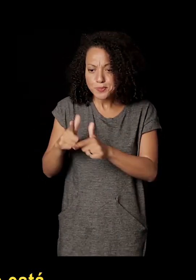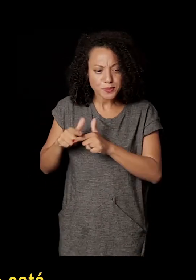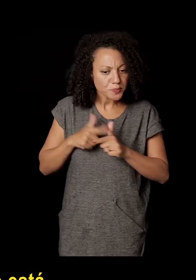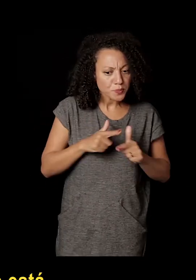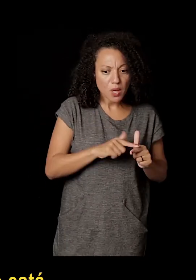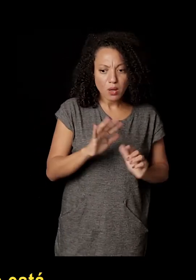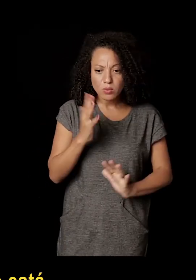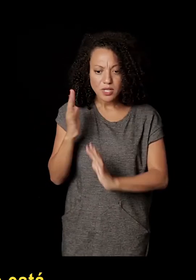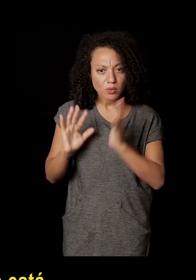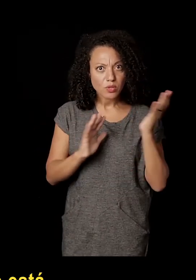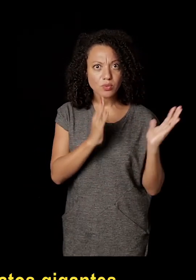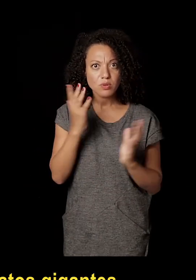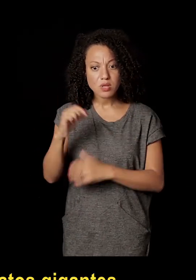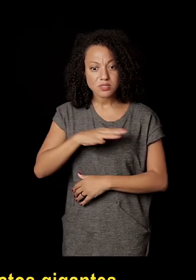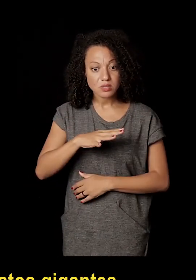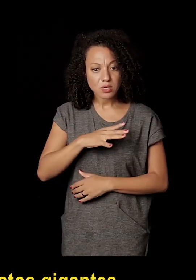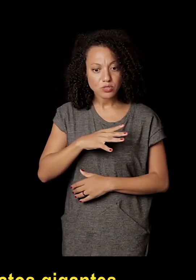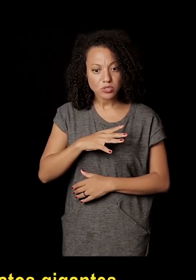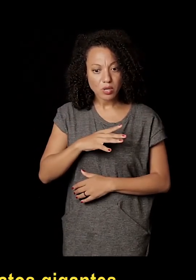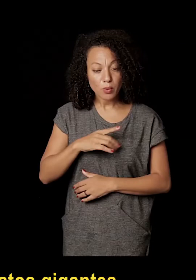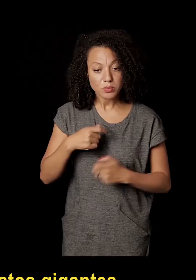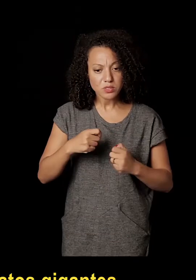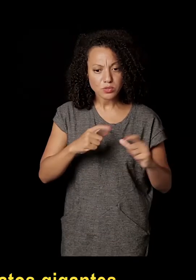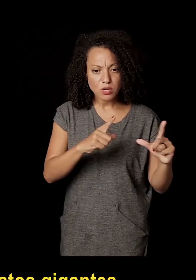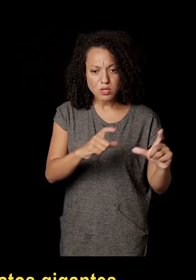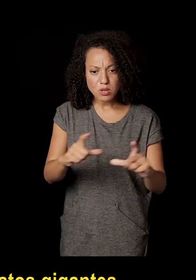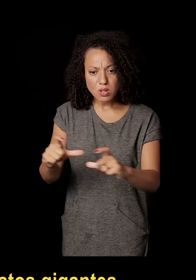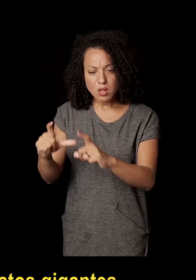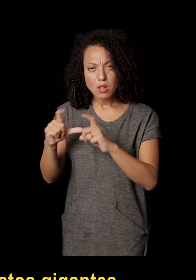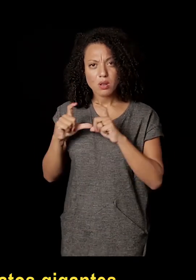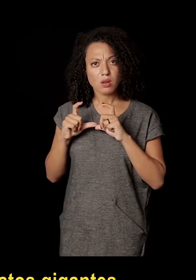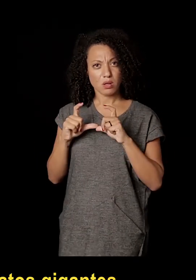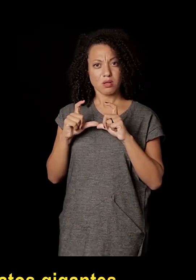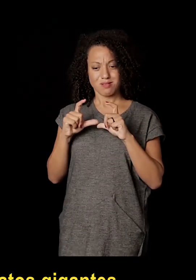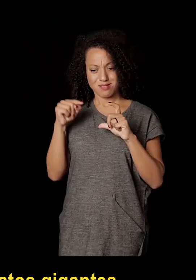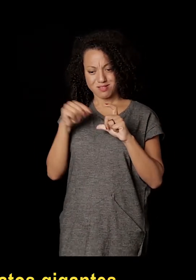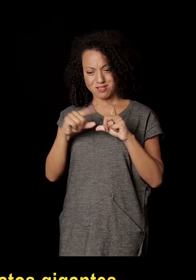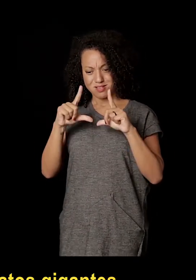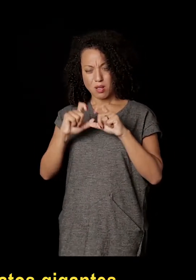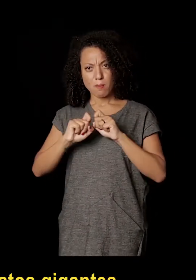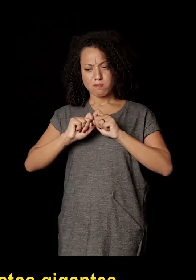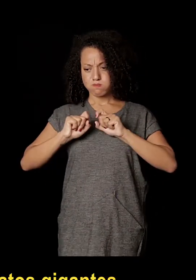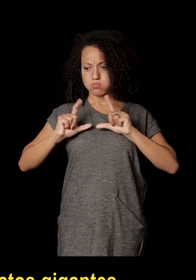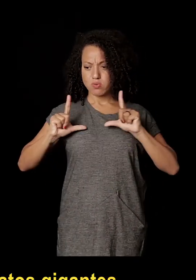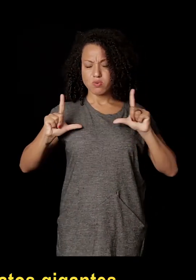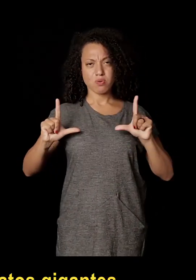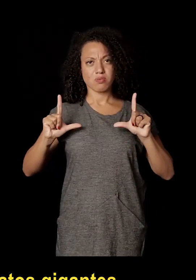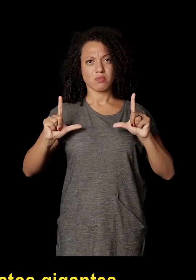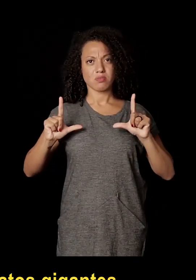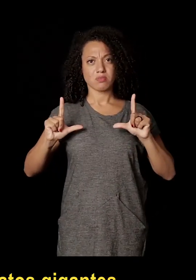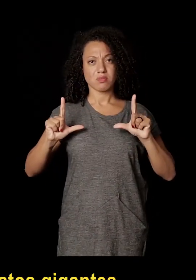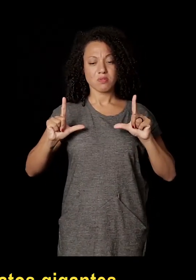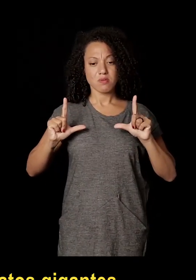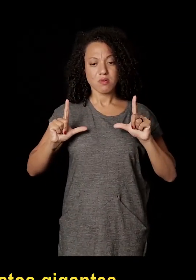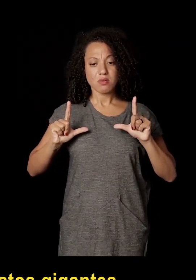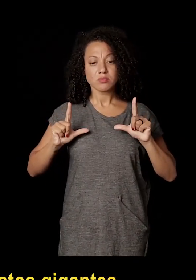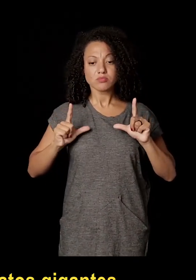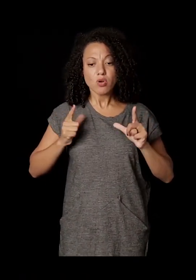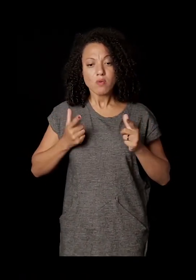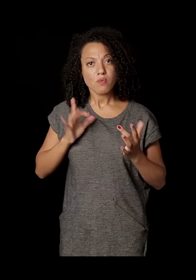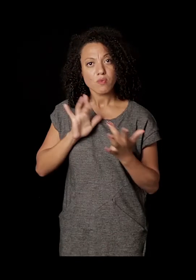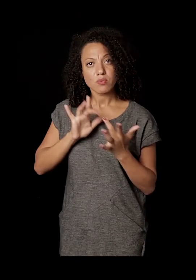y representarlas, y hacer que las imágenes, a formatos muy grandes, dialoguen con la ciudad.